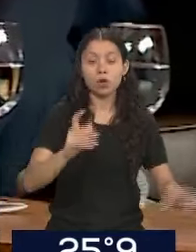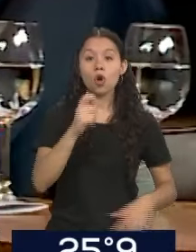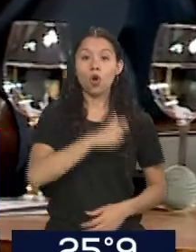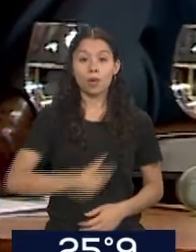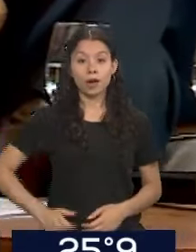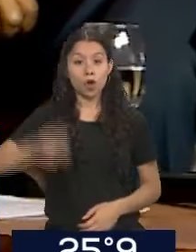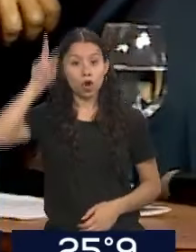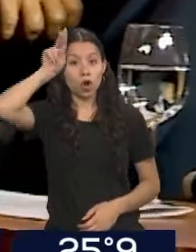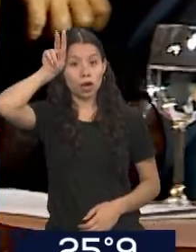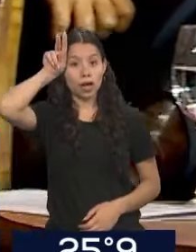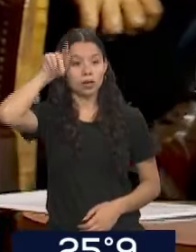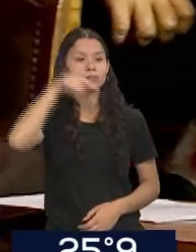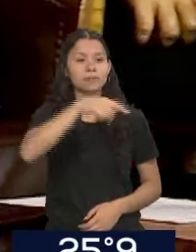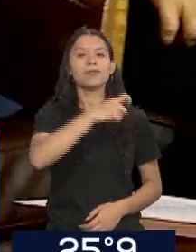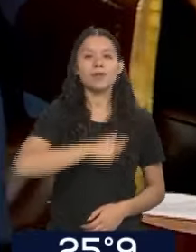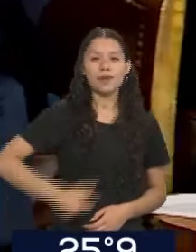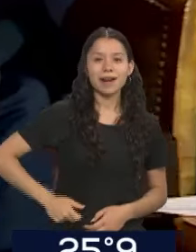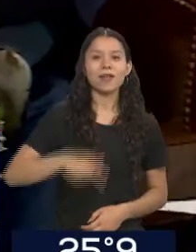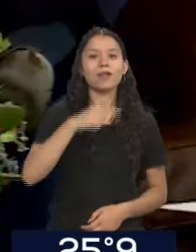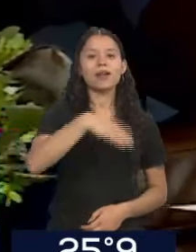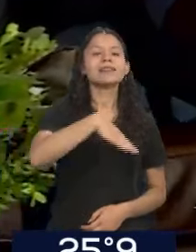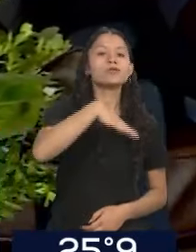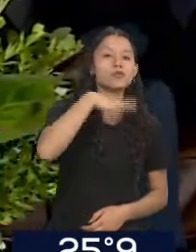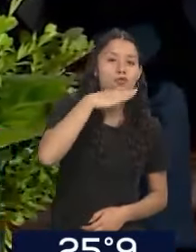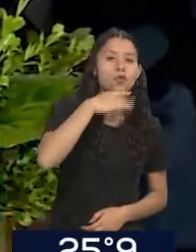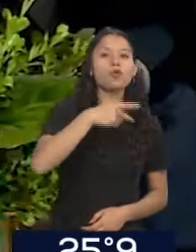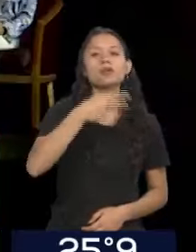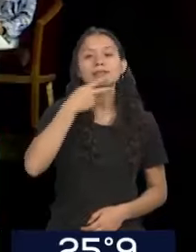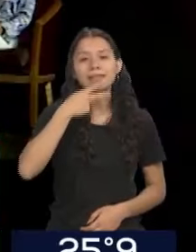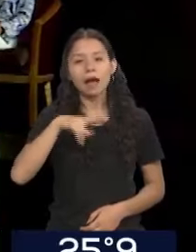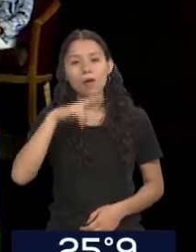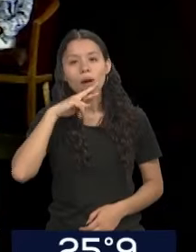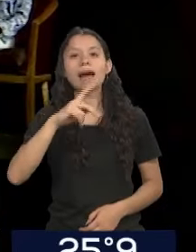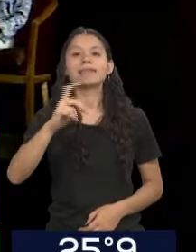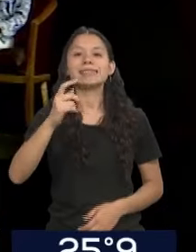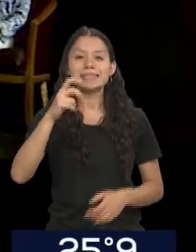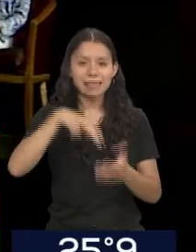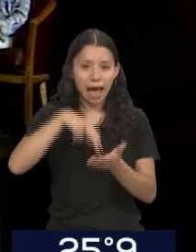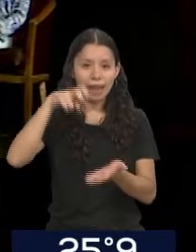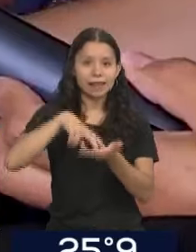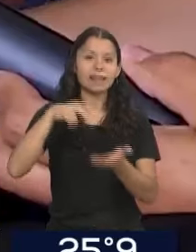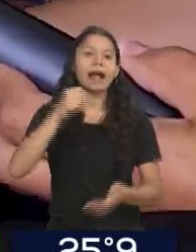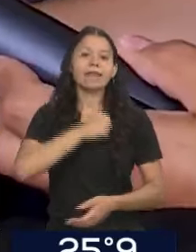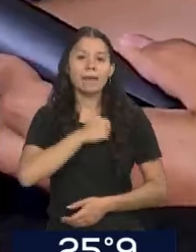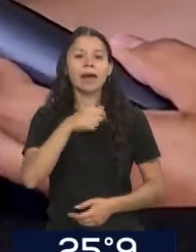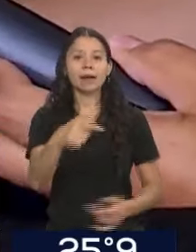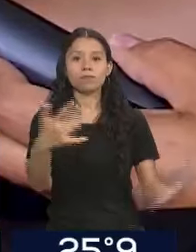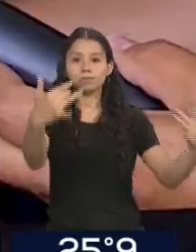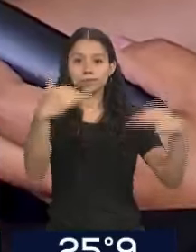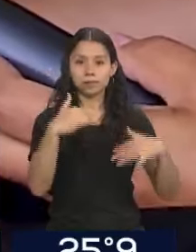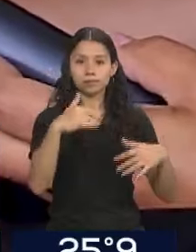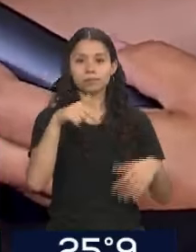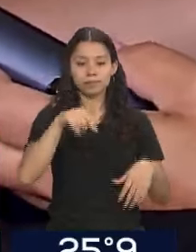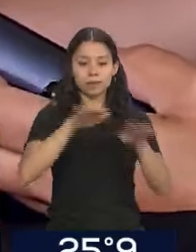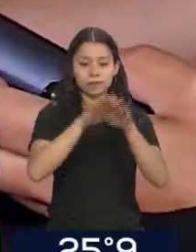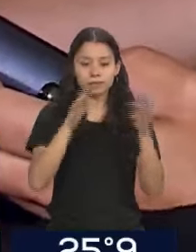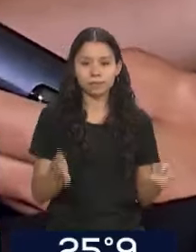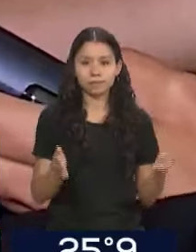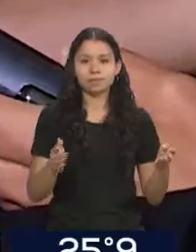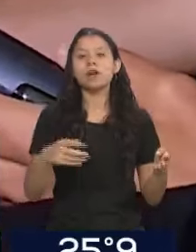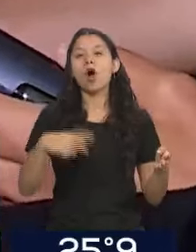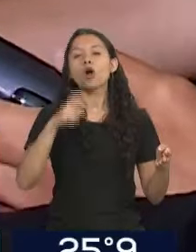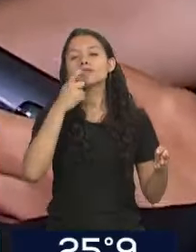pares de Catamarca, Salta, San Juan y Jujuy. Ellos cinco conforman la Mesa del Cobre. Mendoza